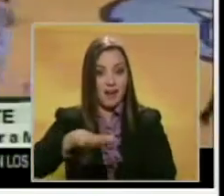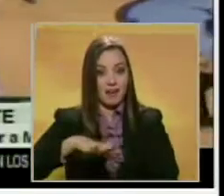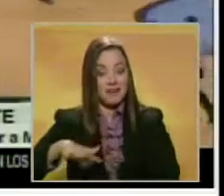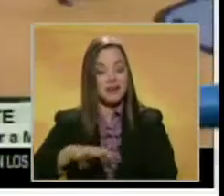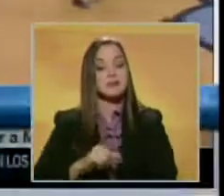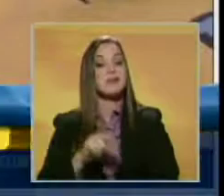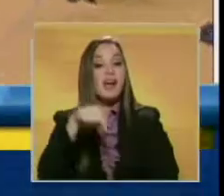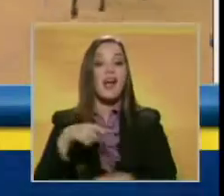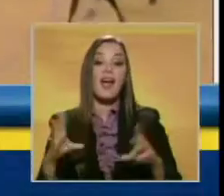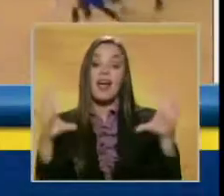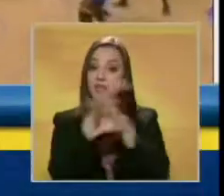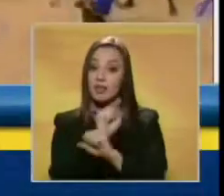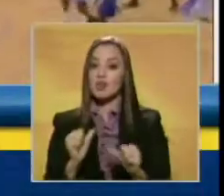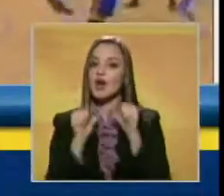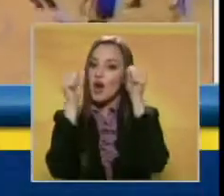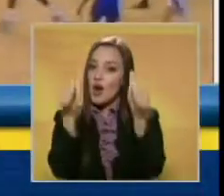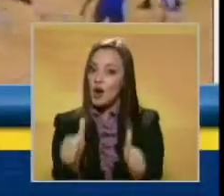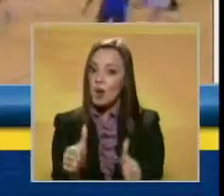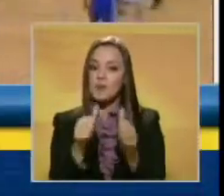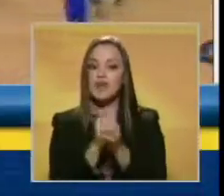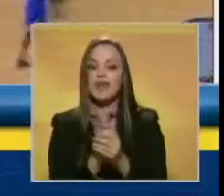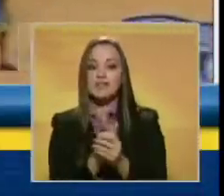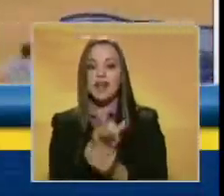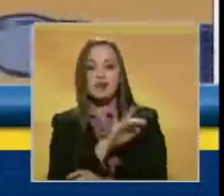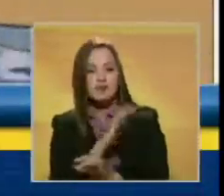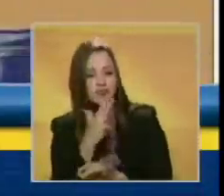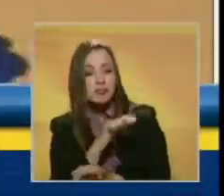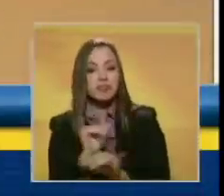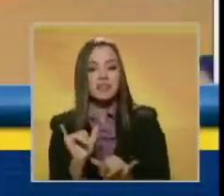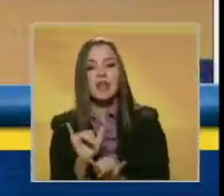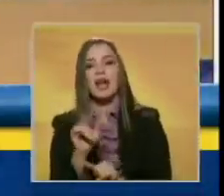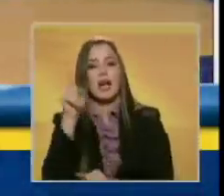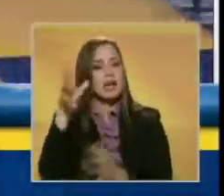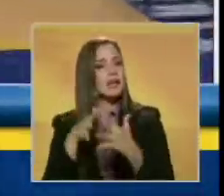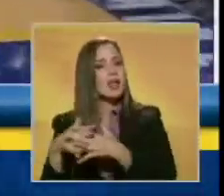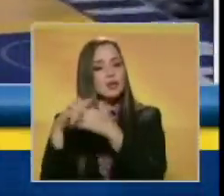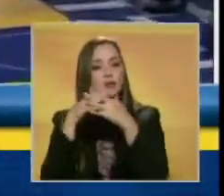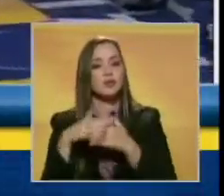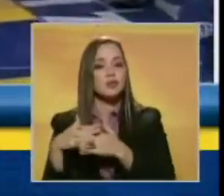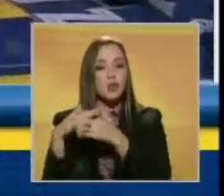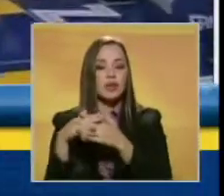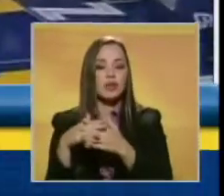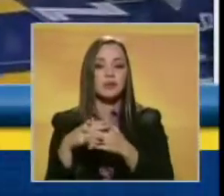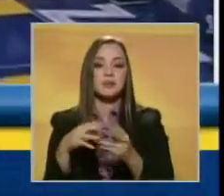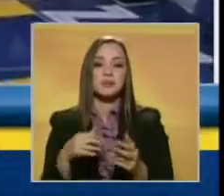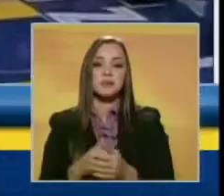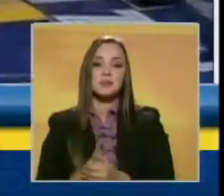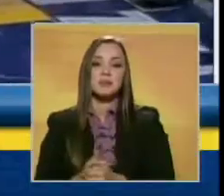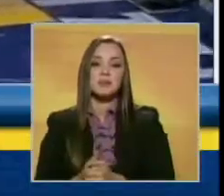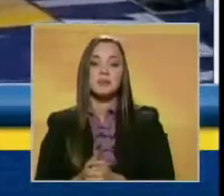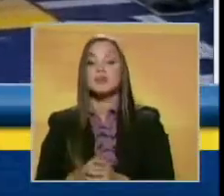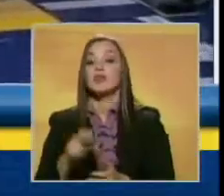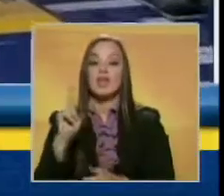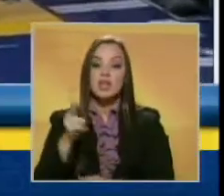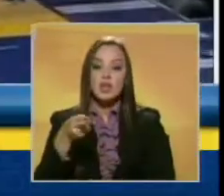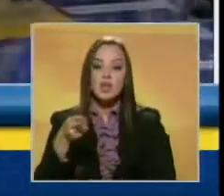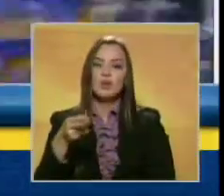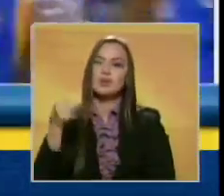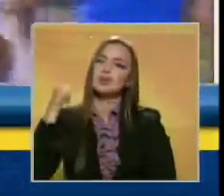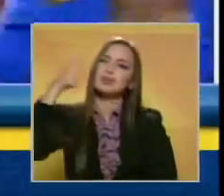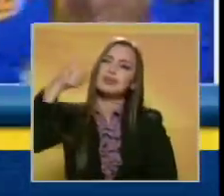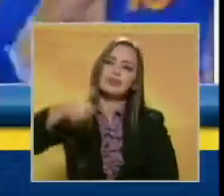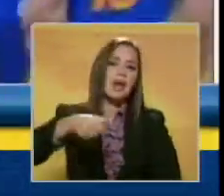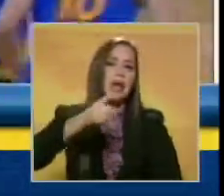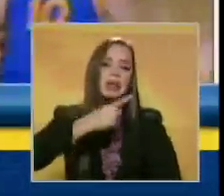noche arranca la final de la Conferencia Oeste de la NBA con el primer duelo entre los Rockets de Houston y los Guerreros de Golden State. Houston no gana un título desde hace